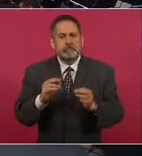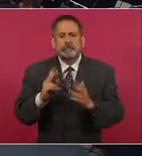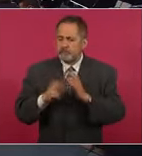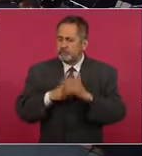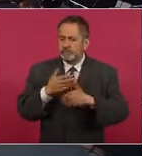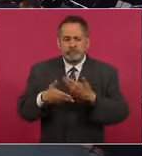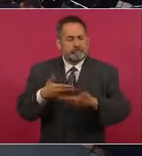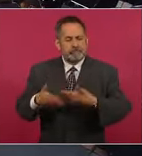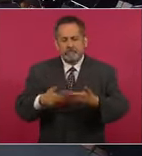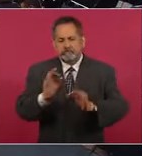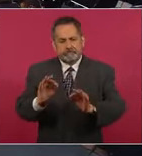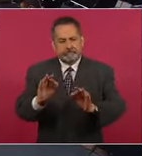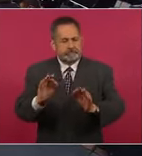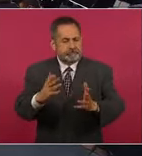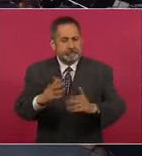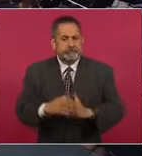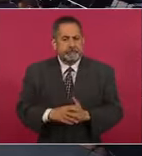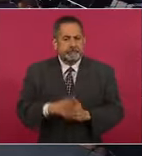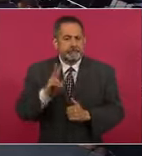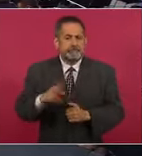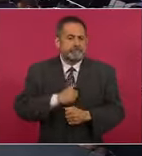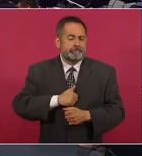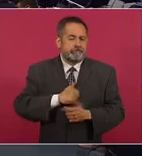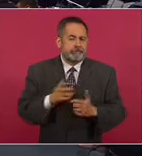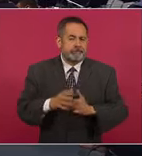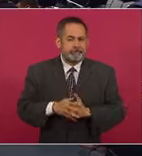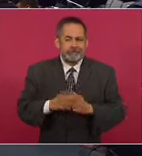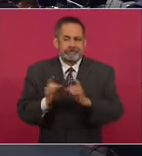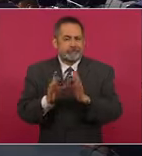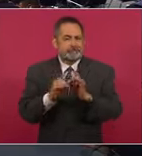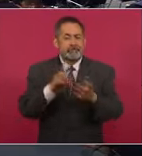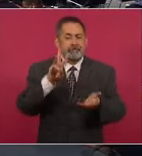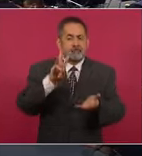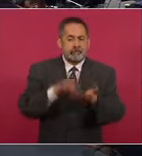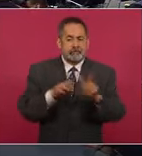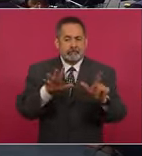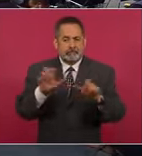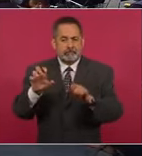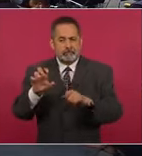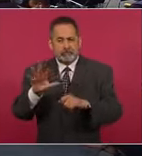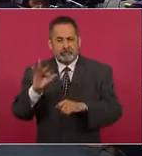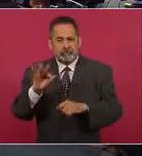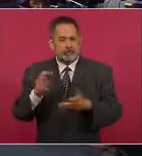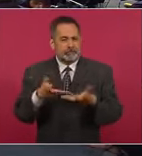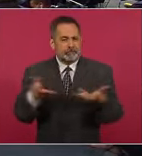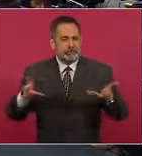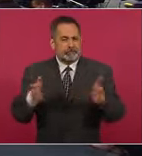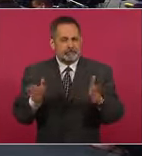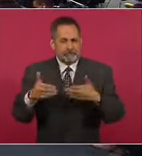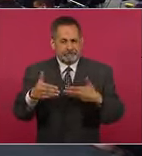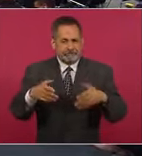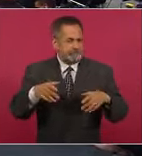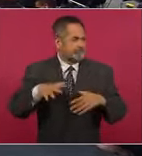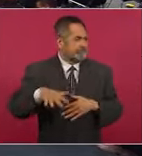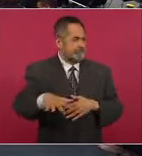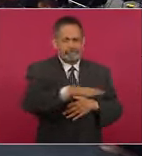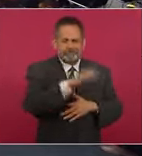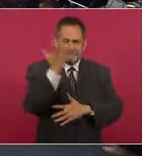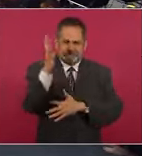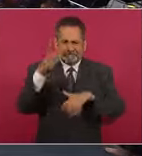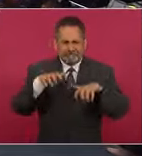normalidad. Lamentablemente, bueno, pues fueron afectadas 3.740 hectáreas de sierra, de